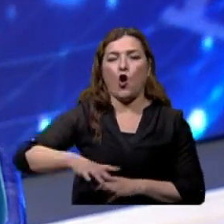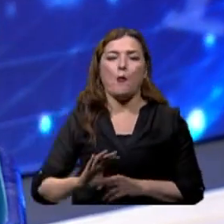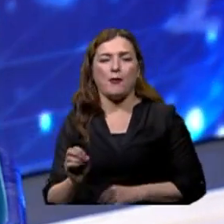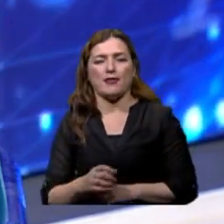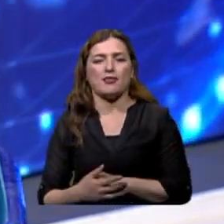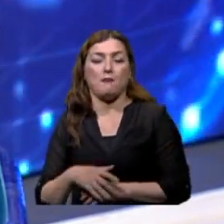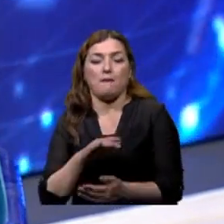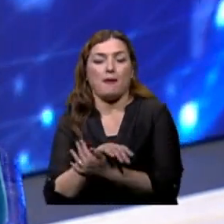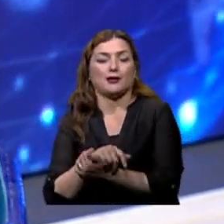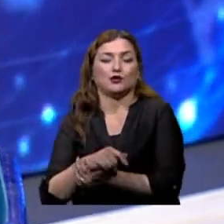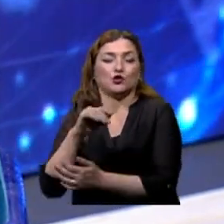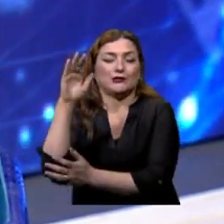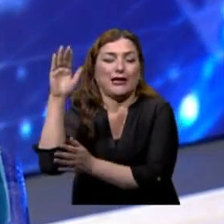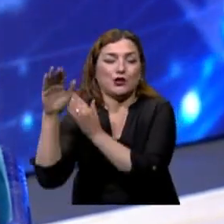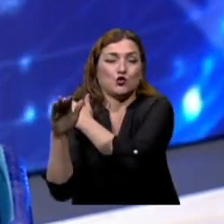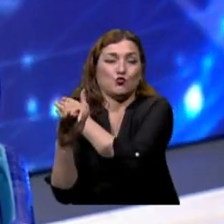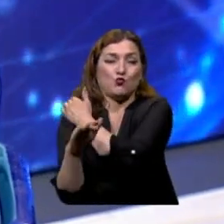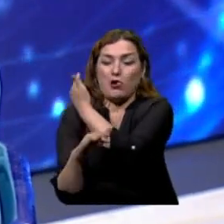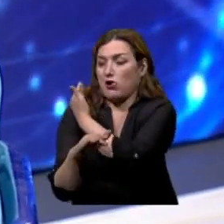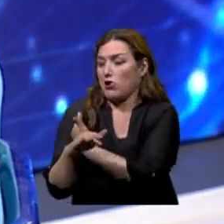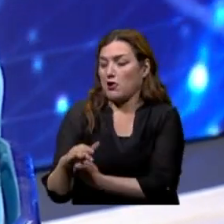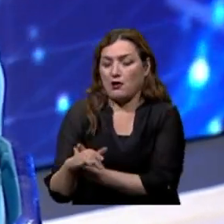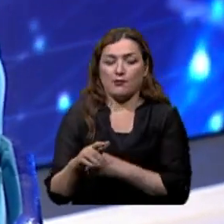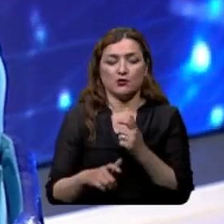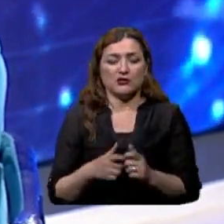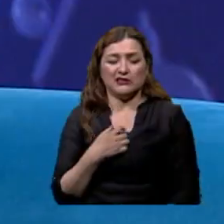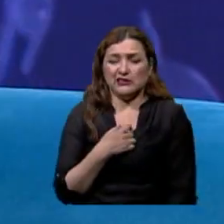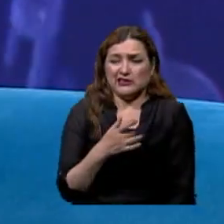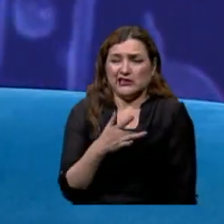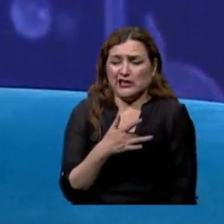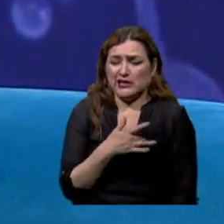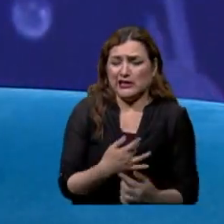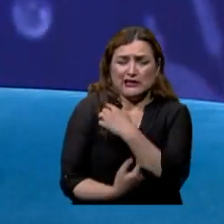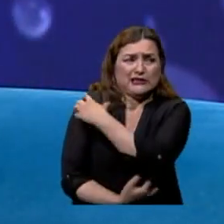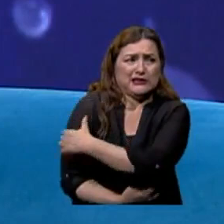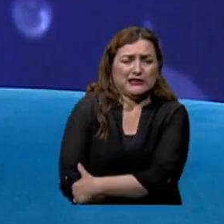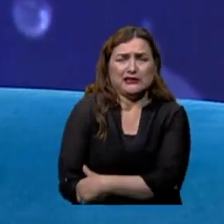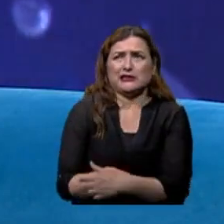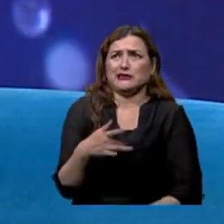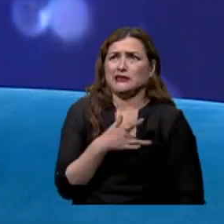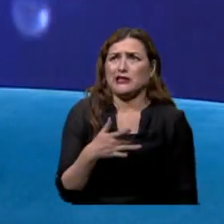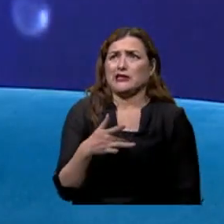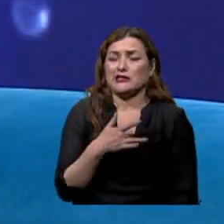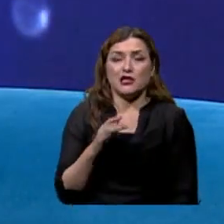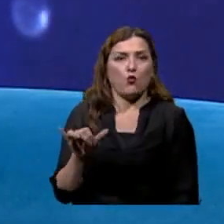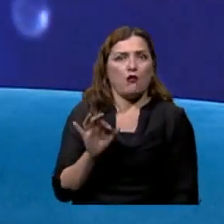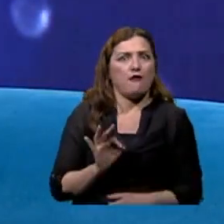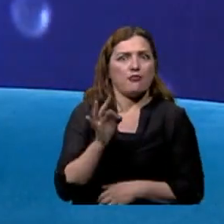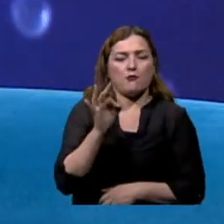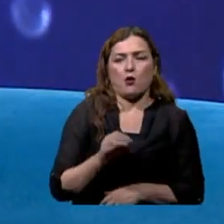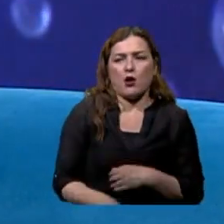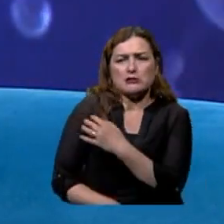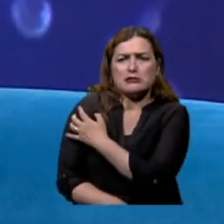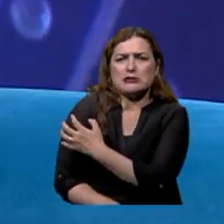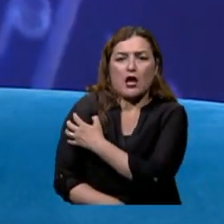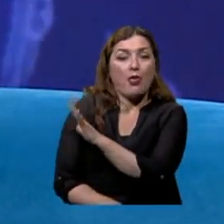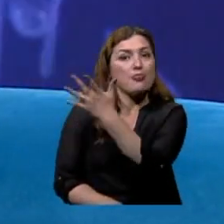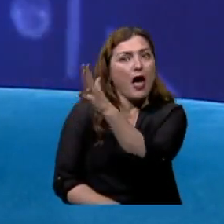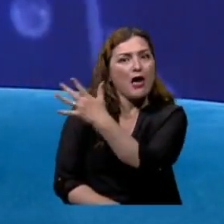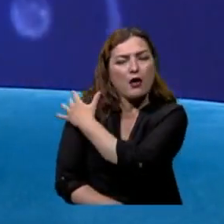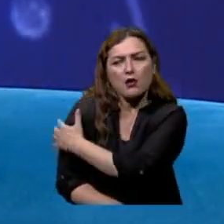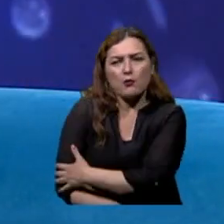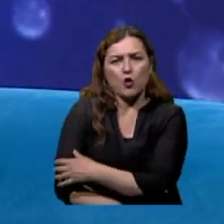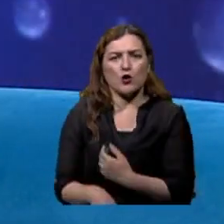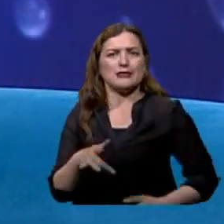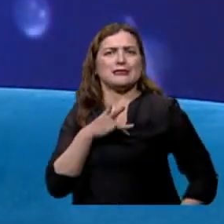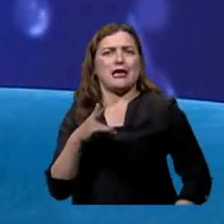pero la gente le siente todavía. ¿Es eso común? ¿Es eso frecuente? Sí, es muy frecuente. Y uno de las perlas que los cirujanos hacemos para que no